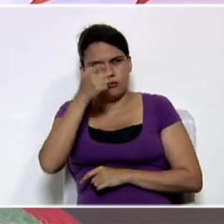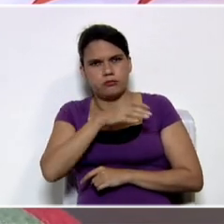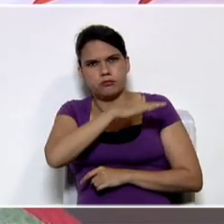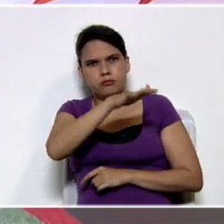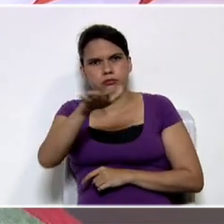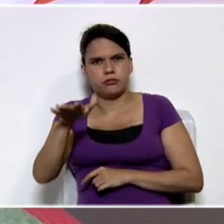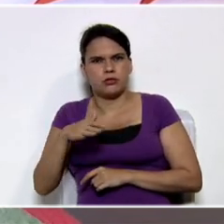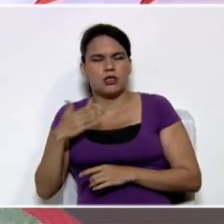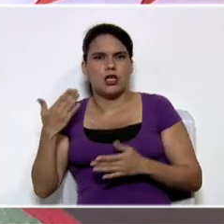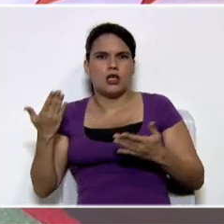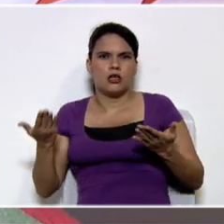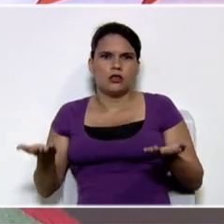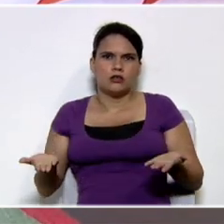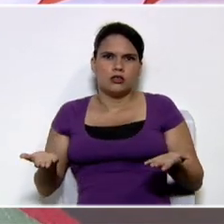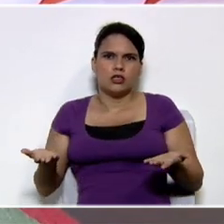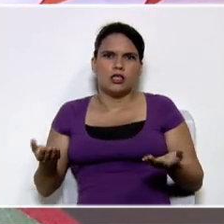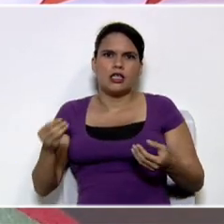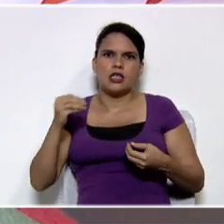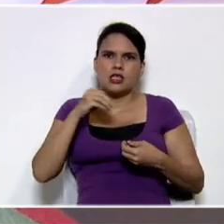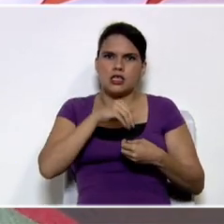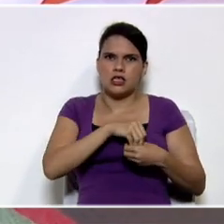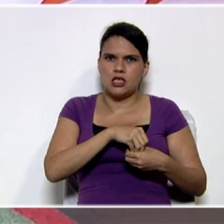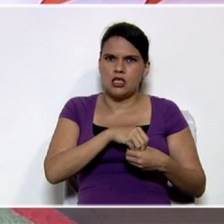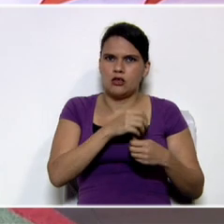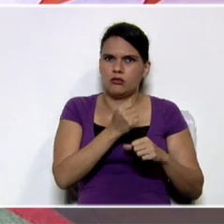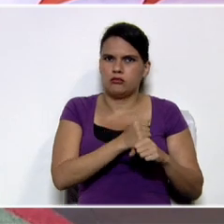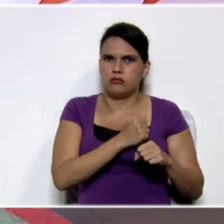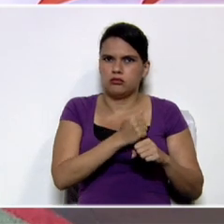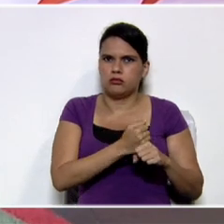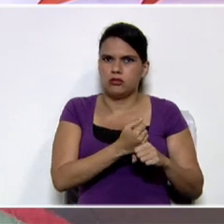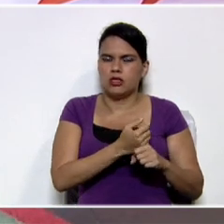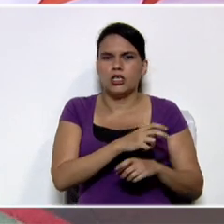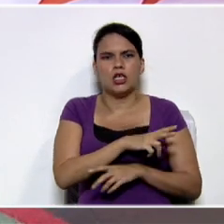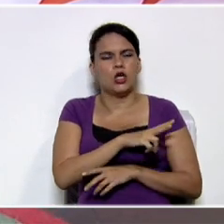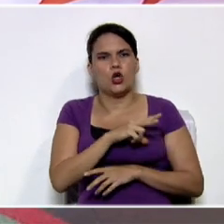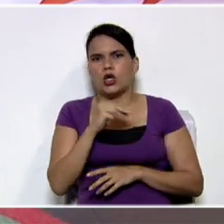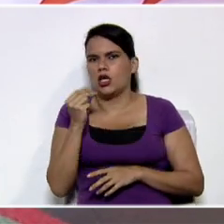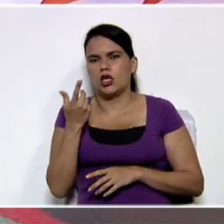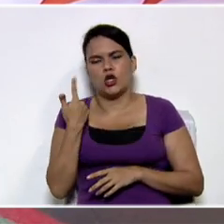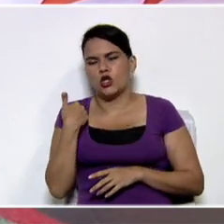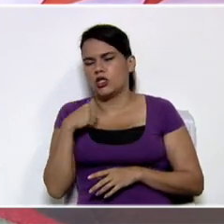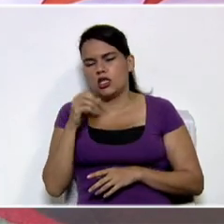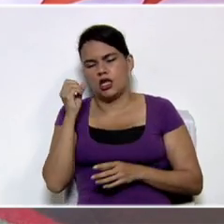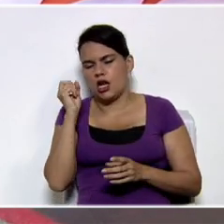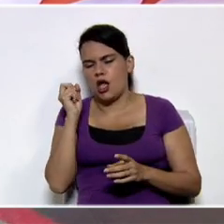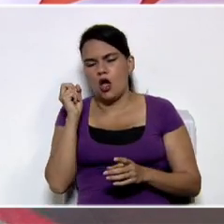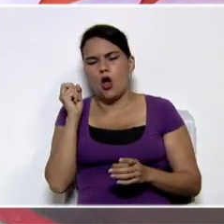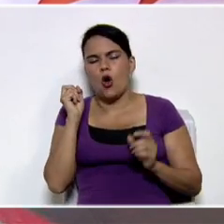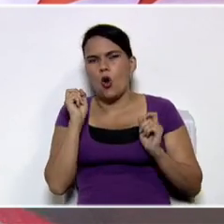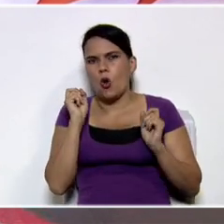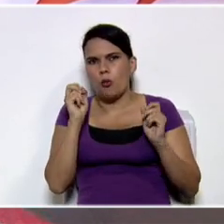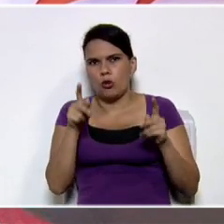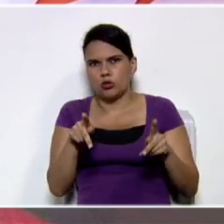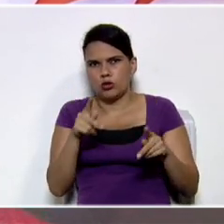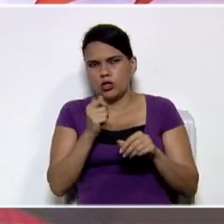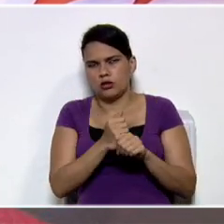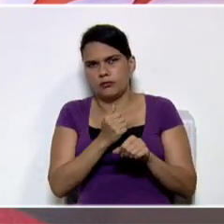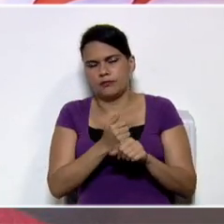poblaciones que en este caso están insertas dentro del campo laboral y los que no tienen la oportunidad de laborar.